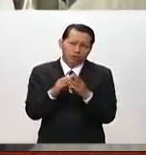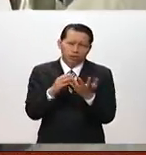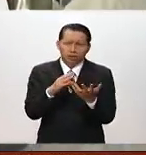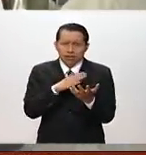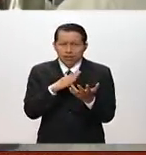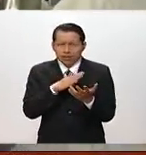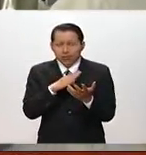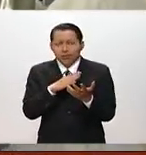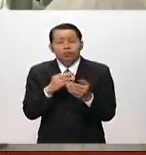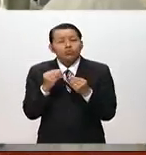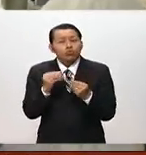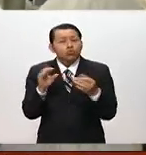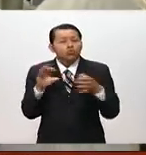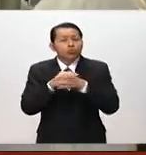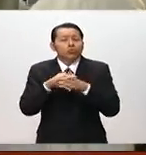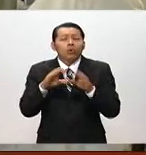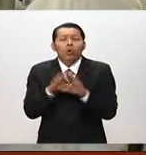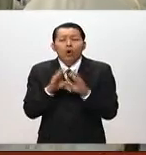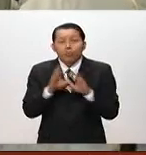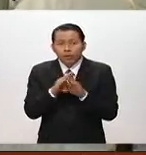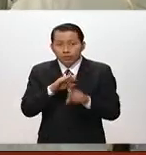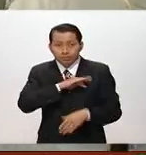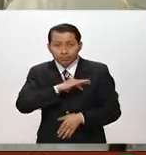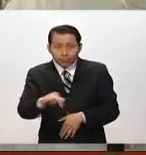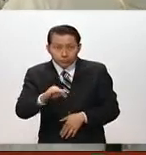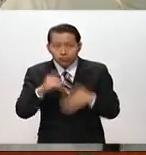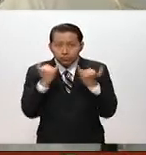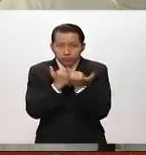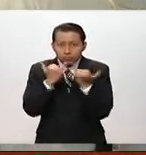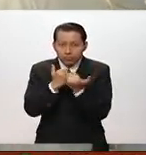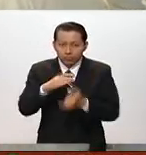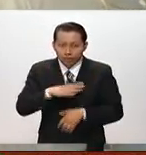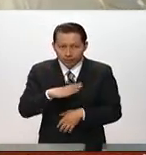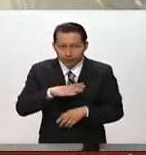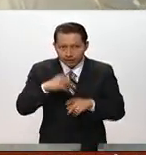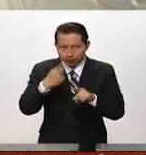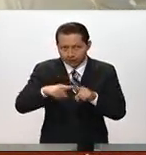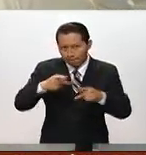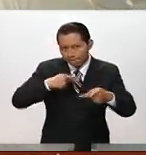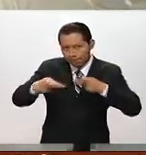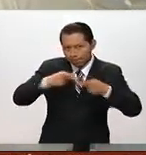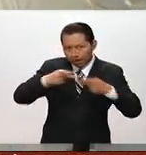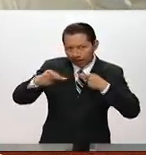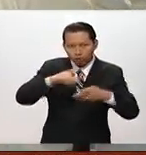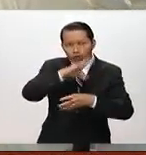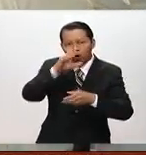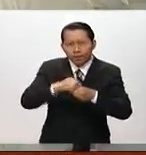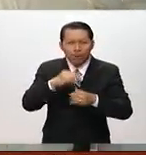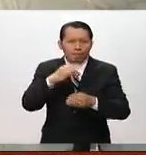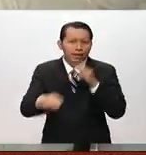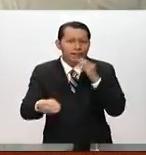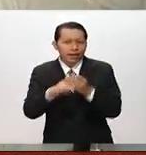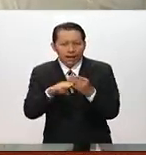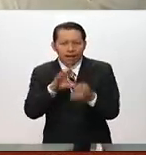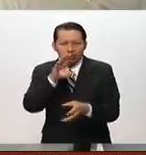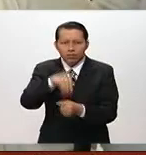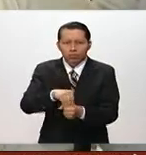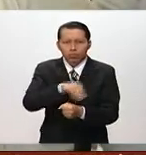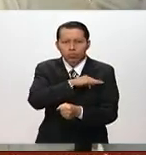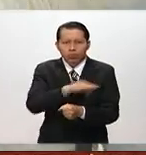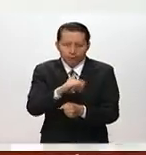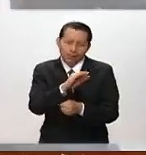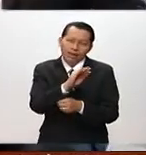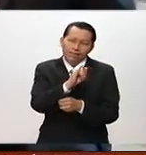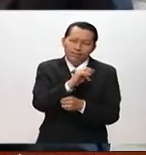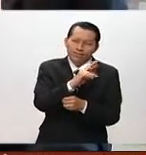ha ido mucho de la mano en el sentido de la conformación, la preparación de lo que son los materiales compuestos a partir de fibra de